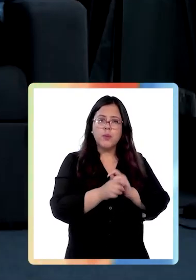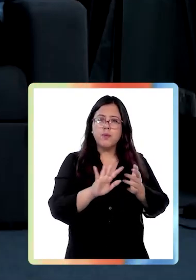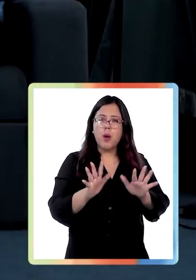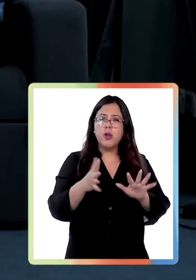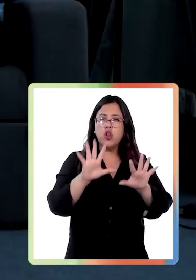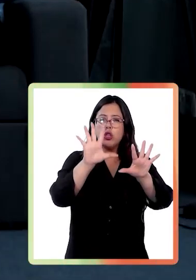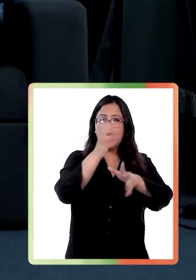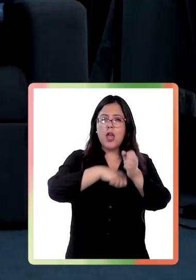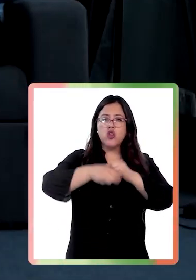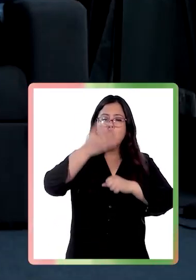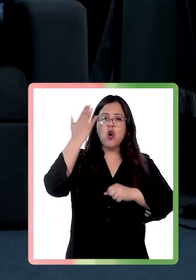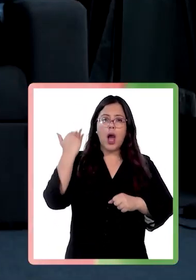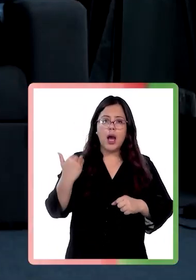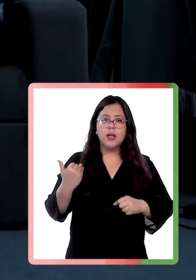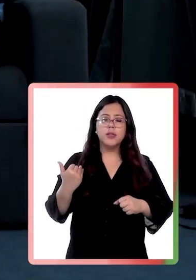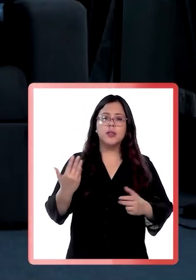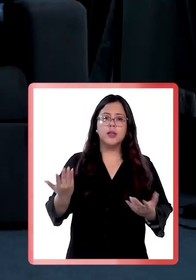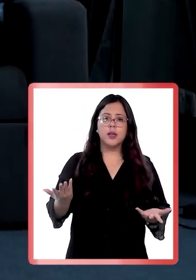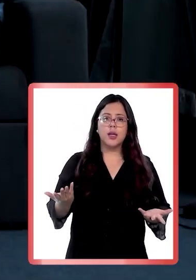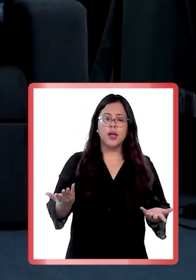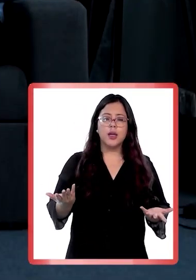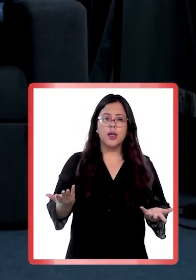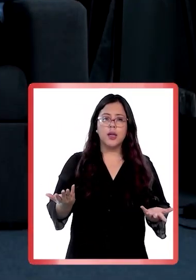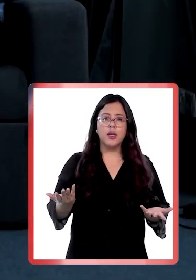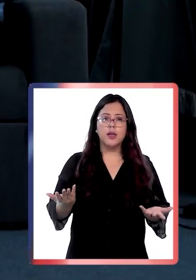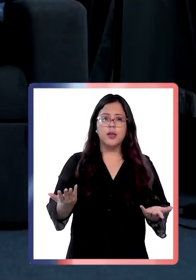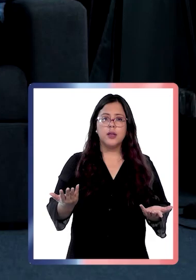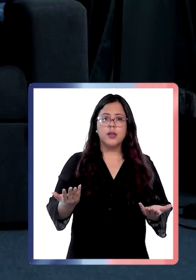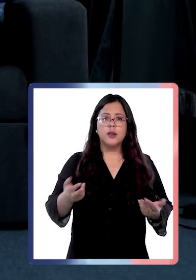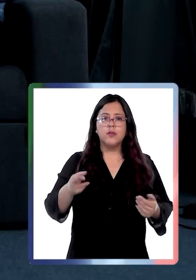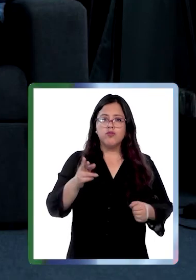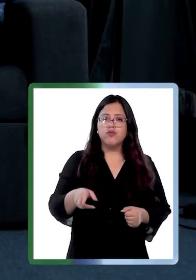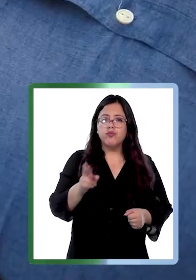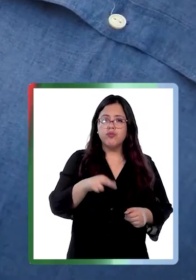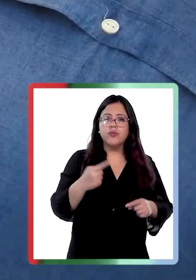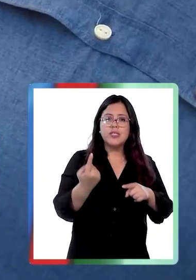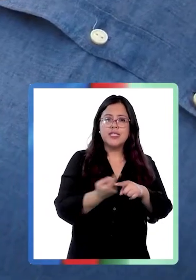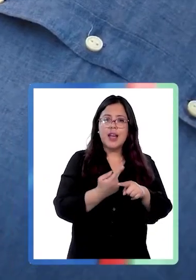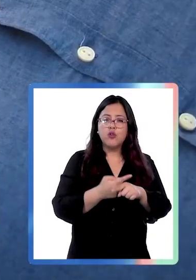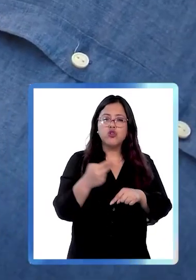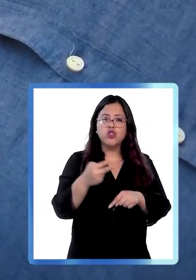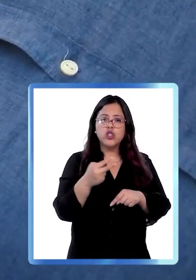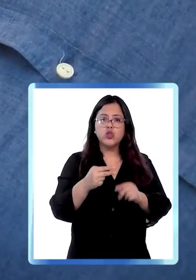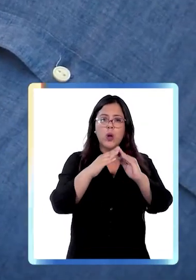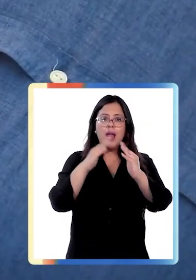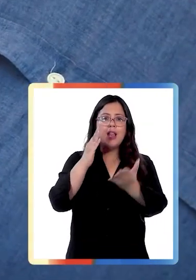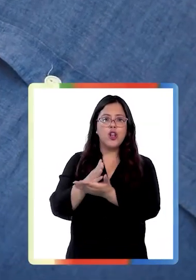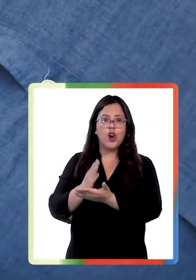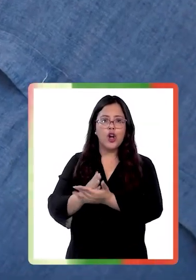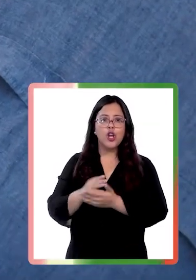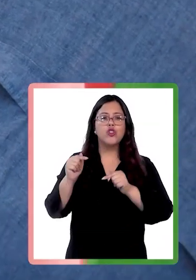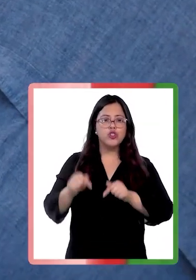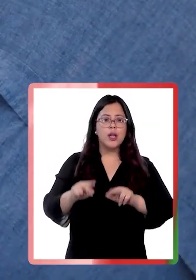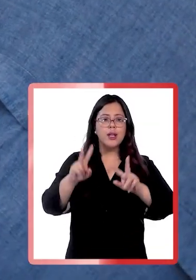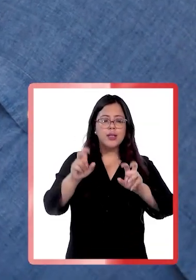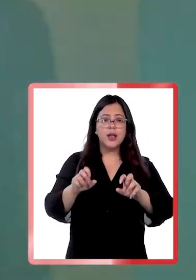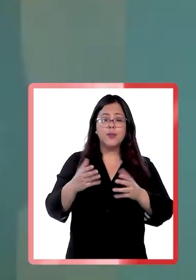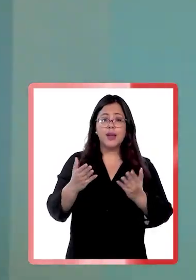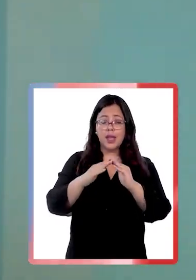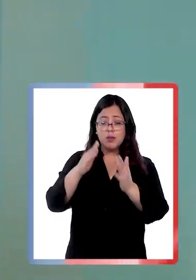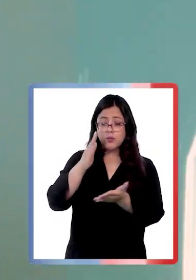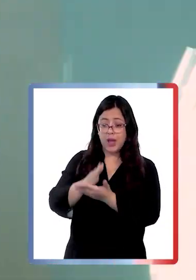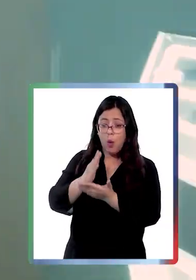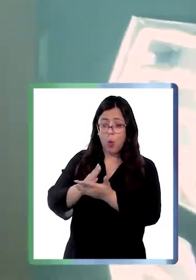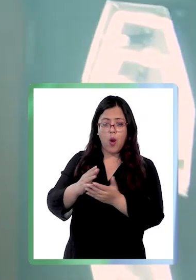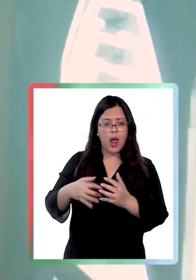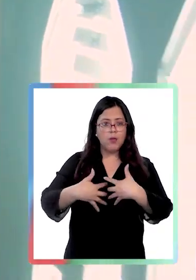cuando hace alrededor de una década tuvimos estos casos como repetidos de abuso sexual en los colegios. Y desde ahí el